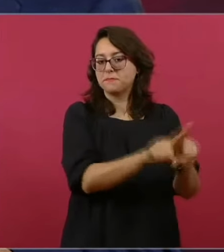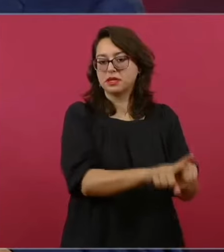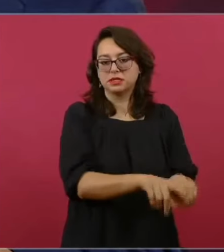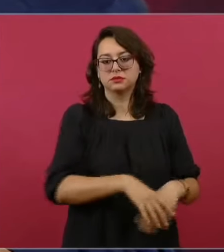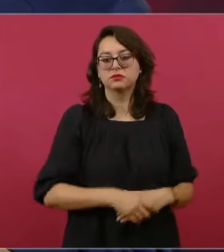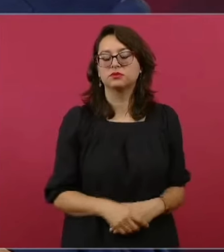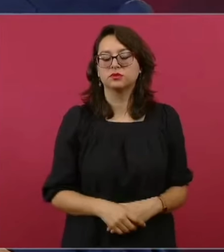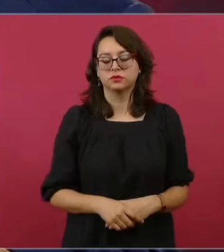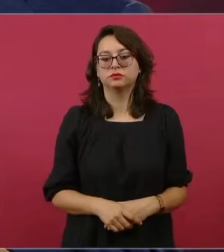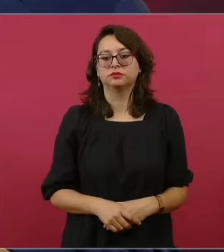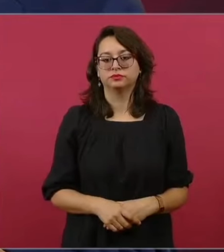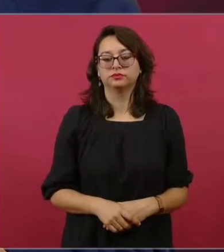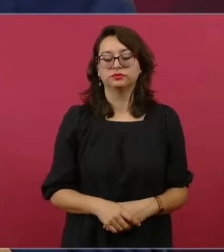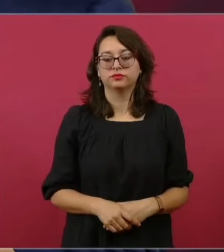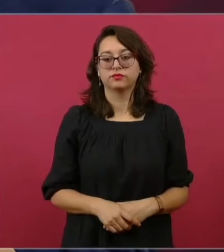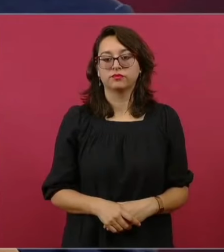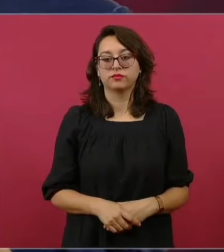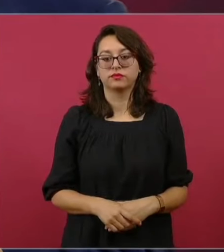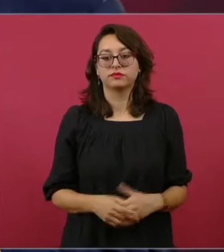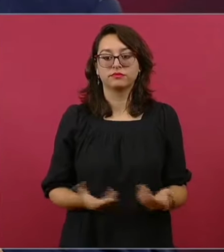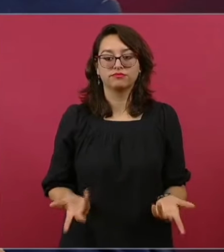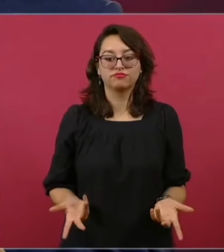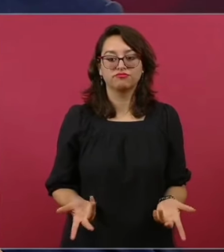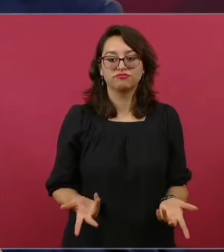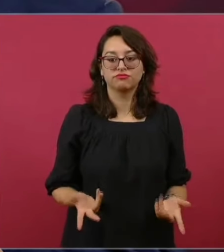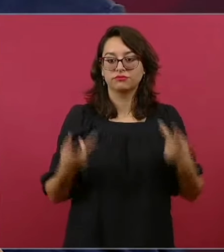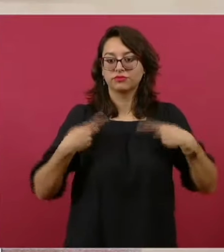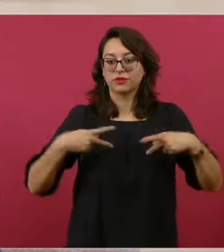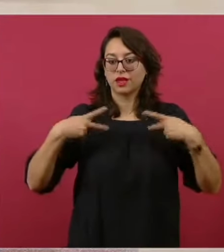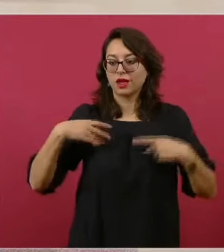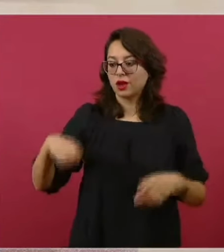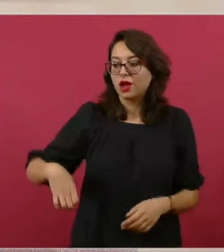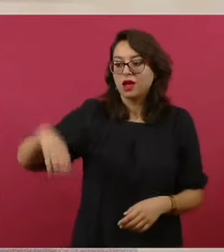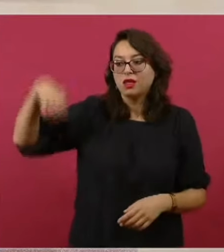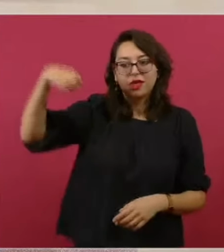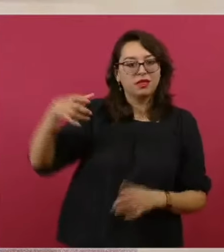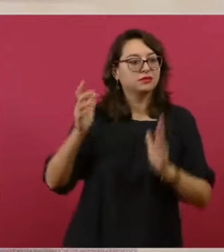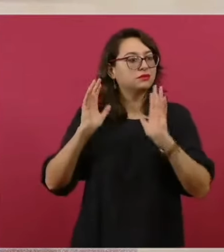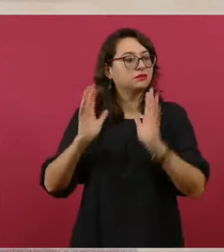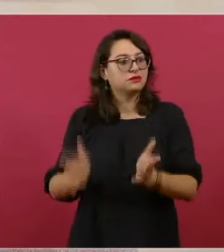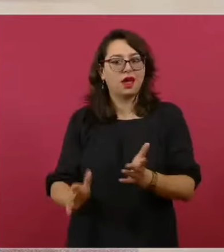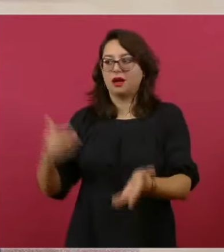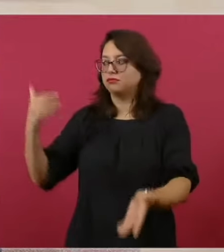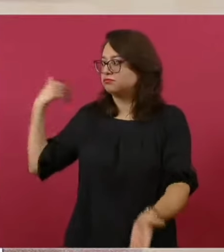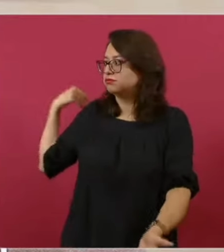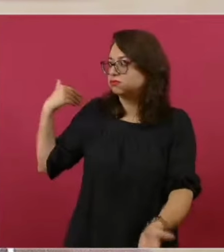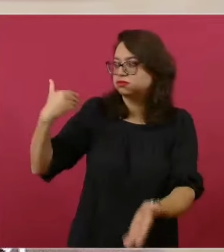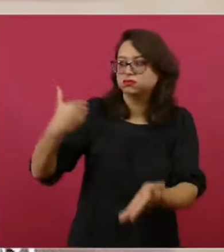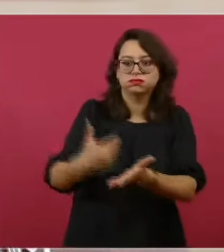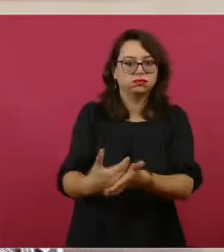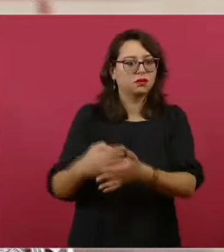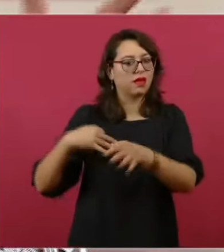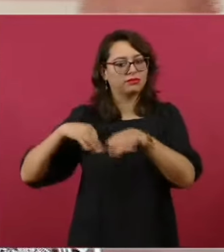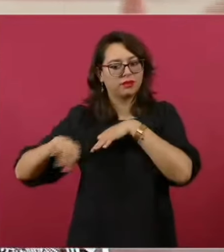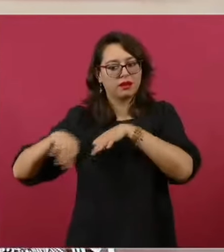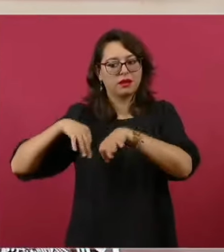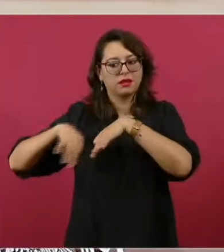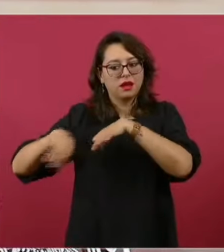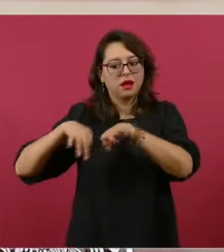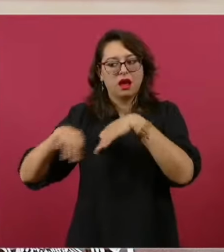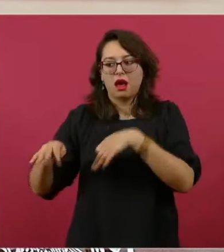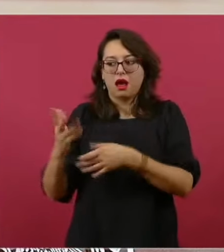tienen esa mentalidad, ¿no?, como si el adulto mayor no hubiese trabajado toda la vida y mereciera vivir con un poco de